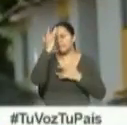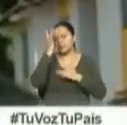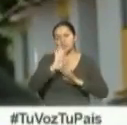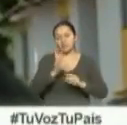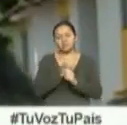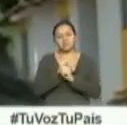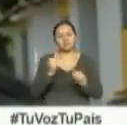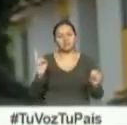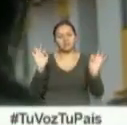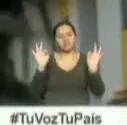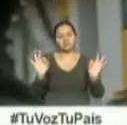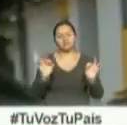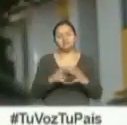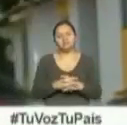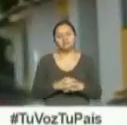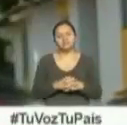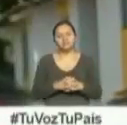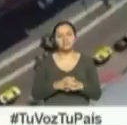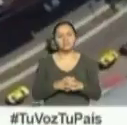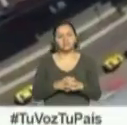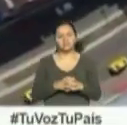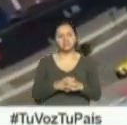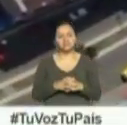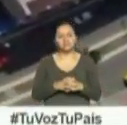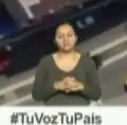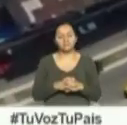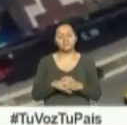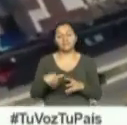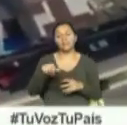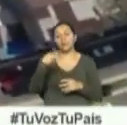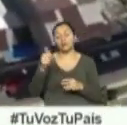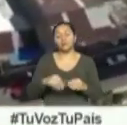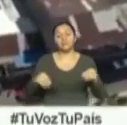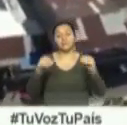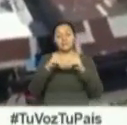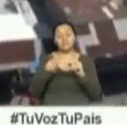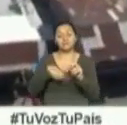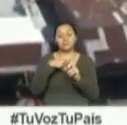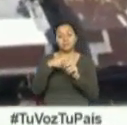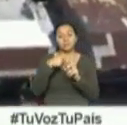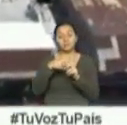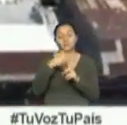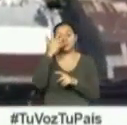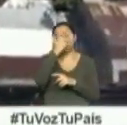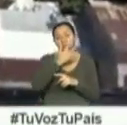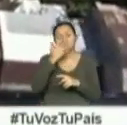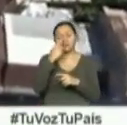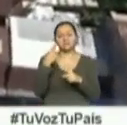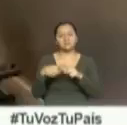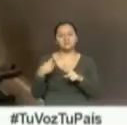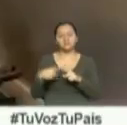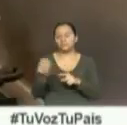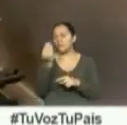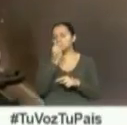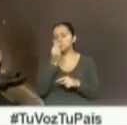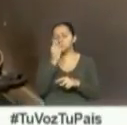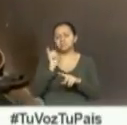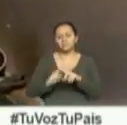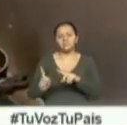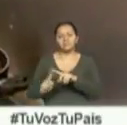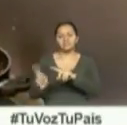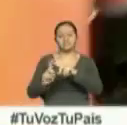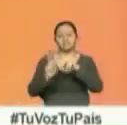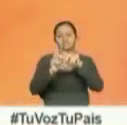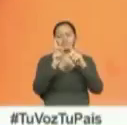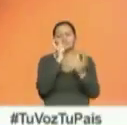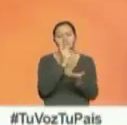más tranquilos por la salud, más que todo. Otra de las potencialidades de Esmeraldas es su variada gastronomía, caracterizada por